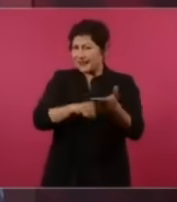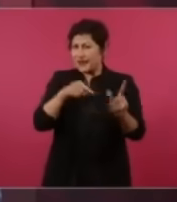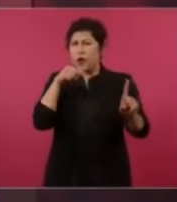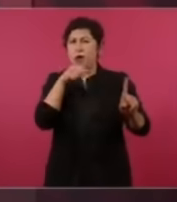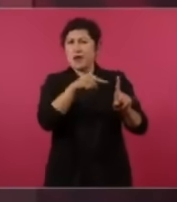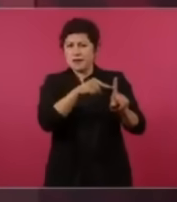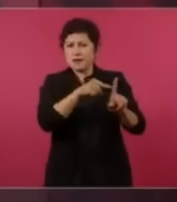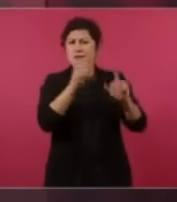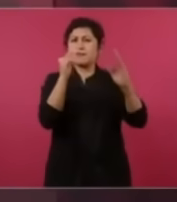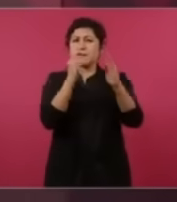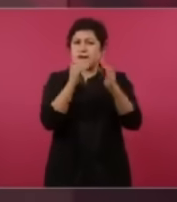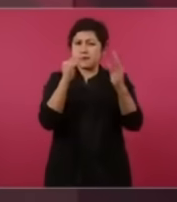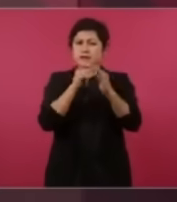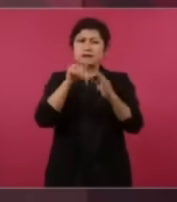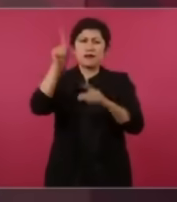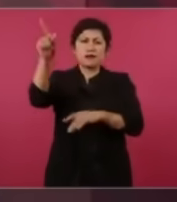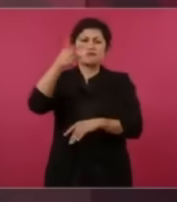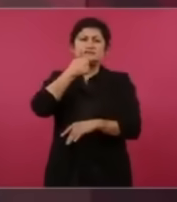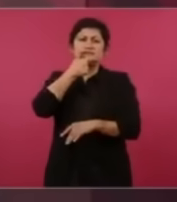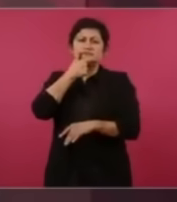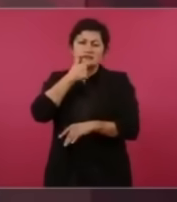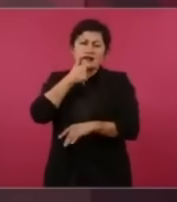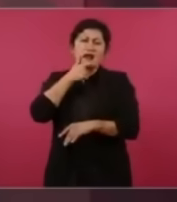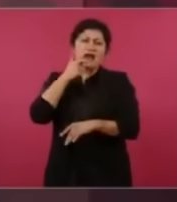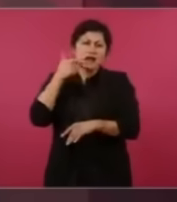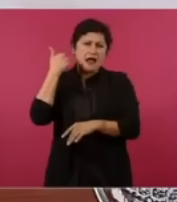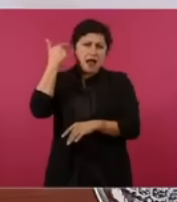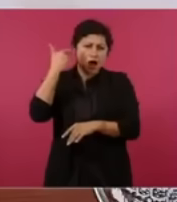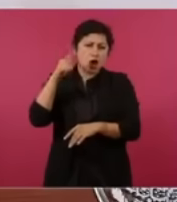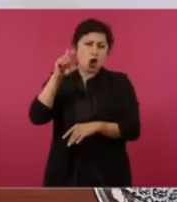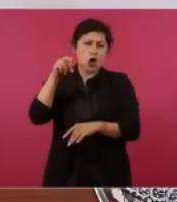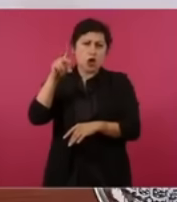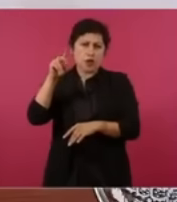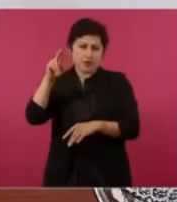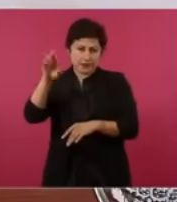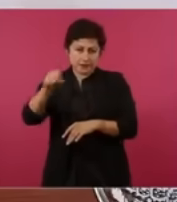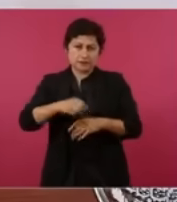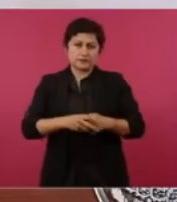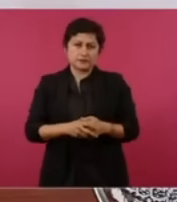allá habla por teléfono con la maestra